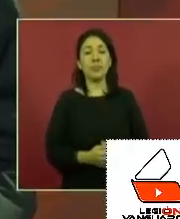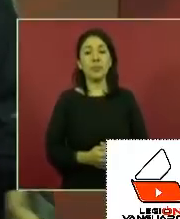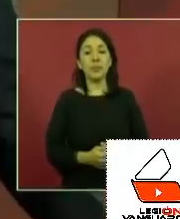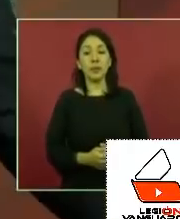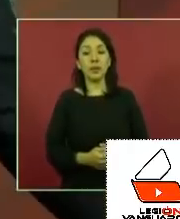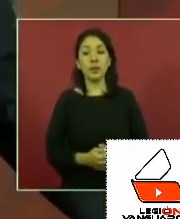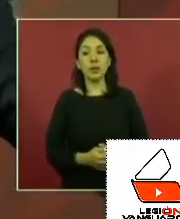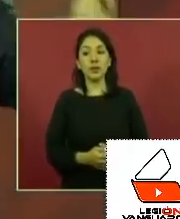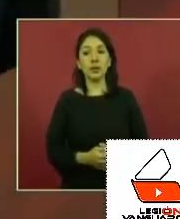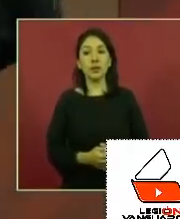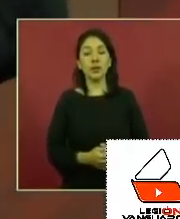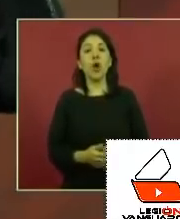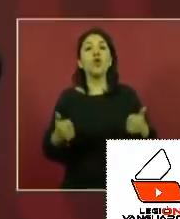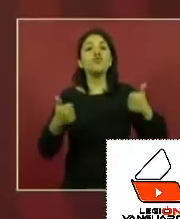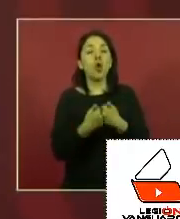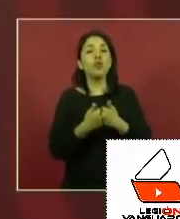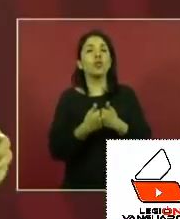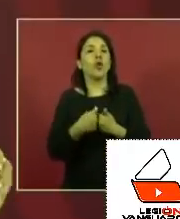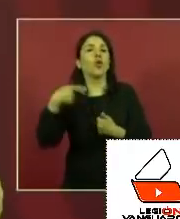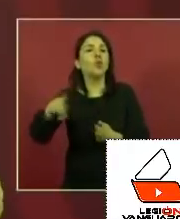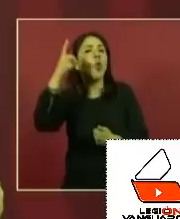Y tiene sus clientes